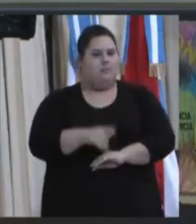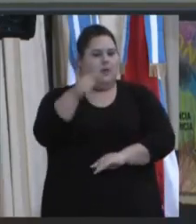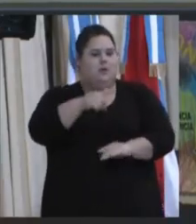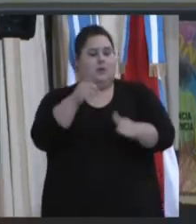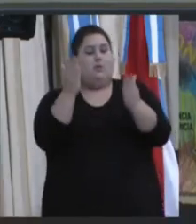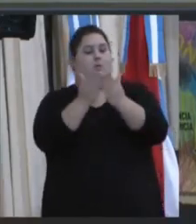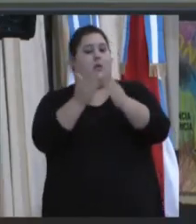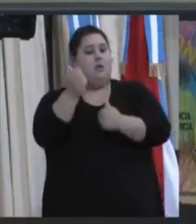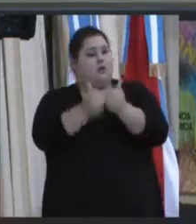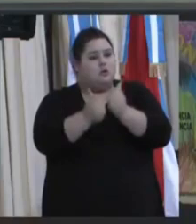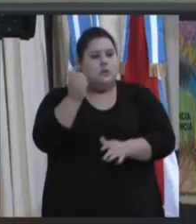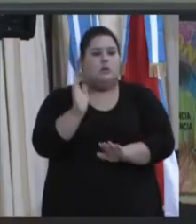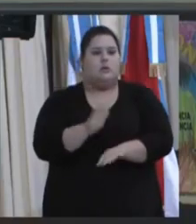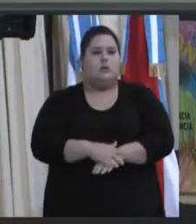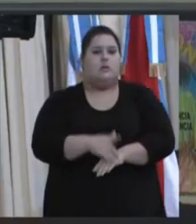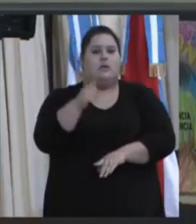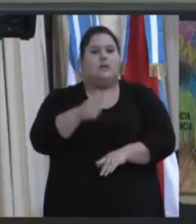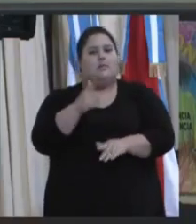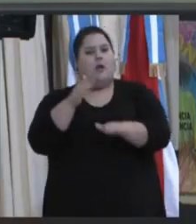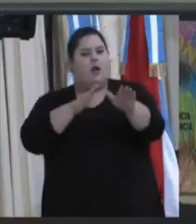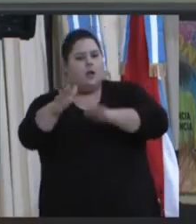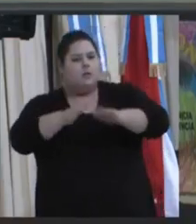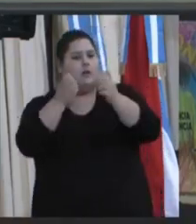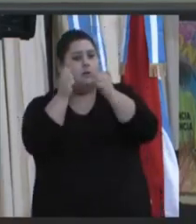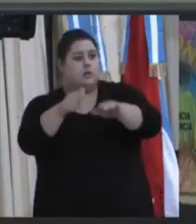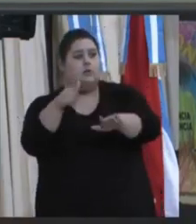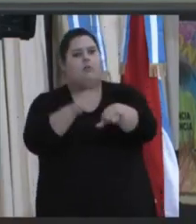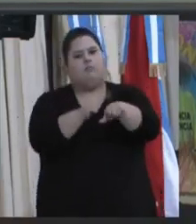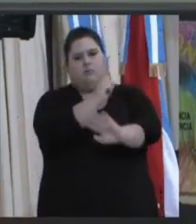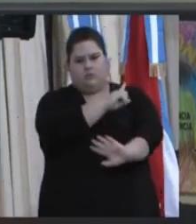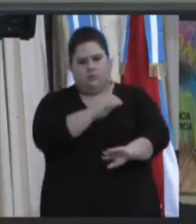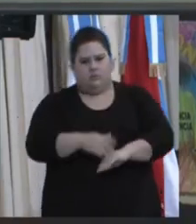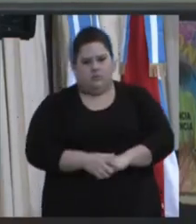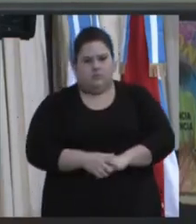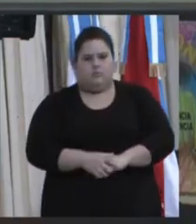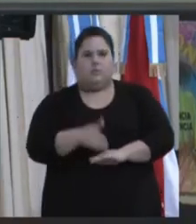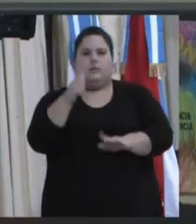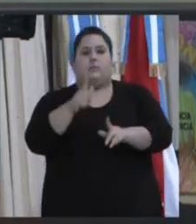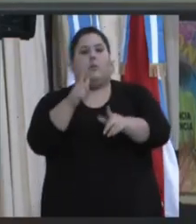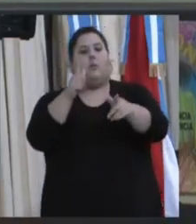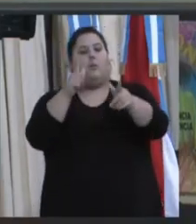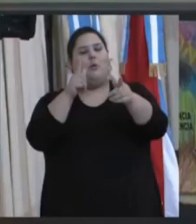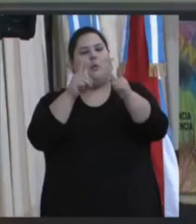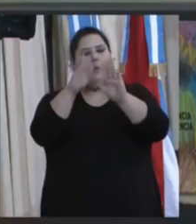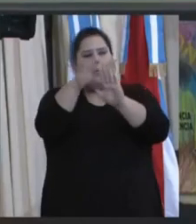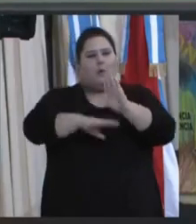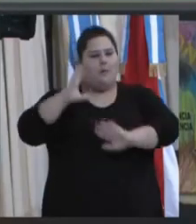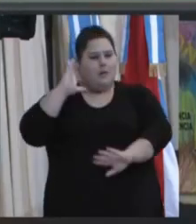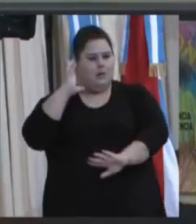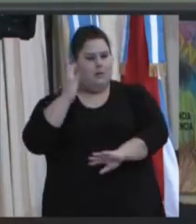Rosario y una actividad de extensión de la época, un programa de radio.